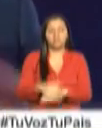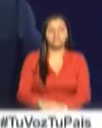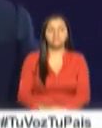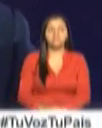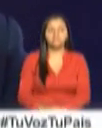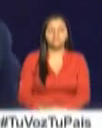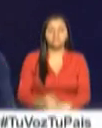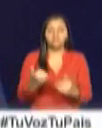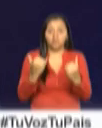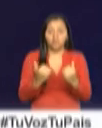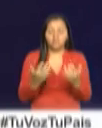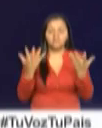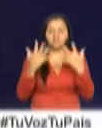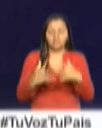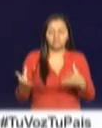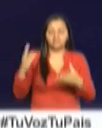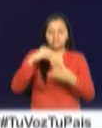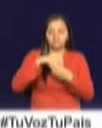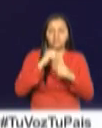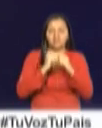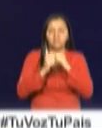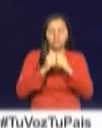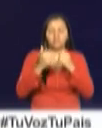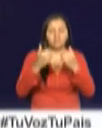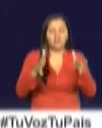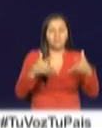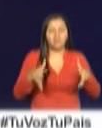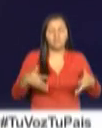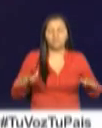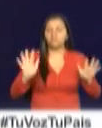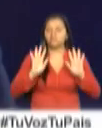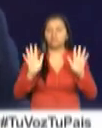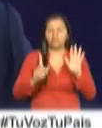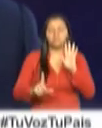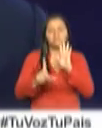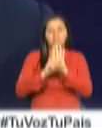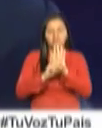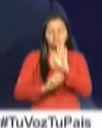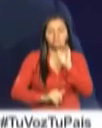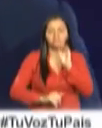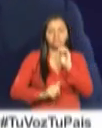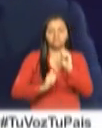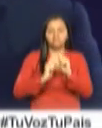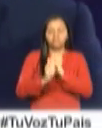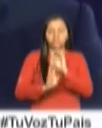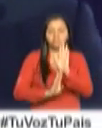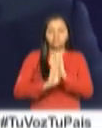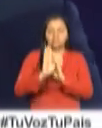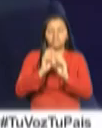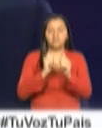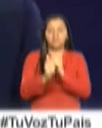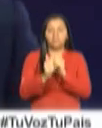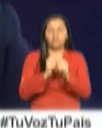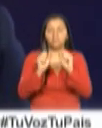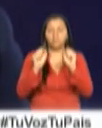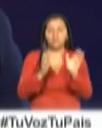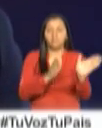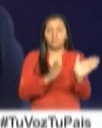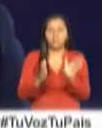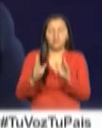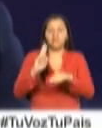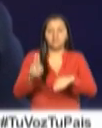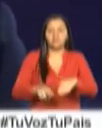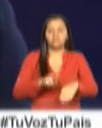existe institucionalidad y una ley de deporte que permite el desarrollo de un verdadero sistema deportivo